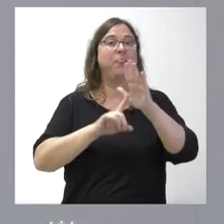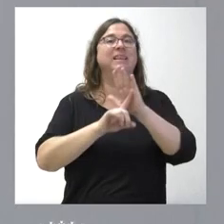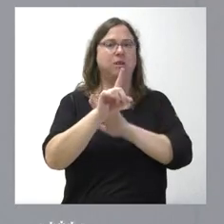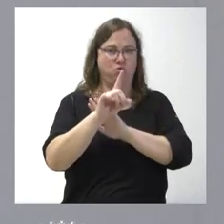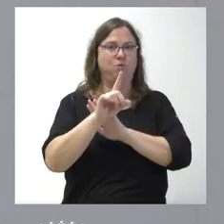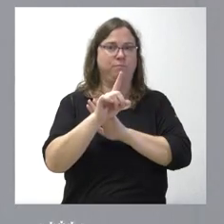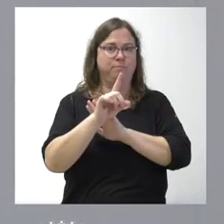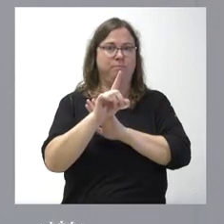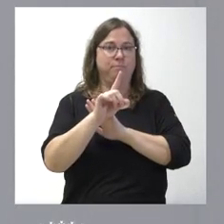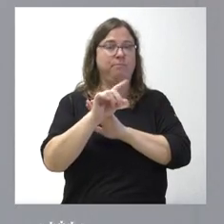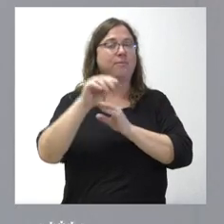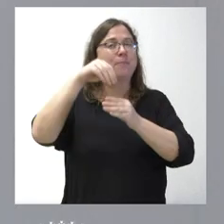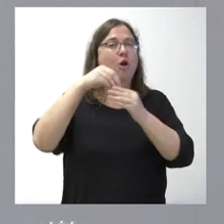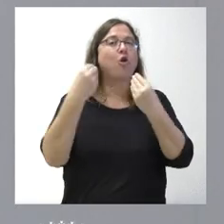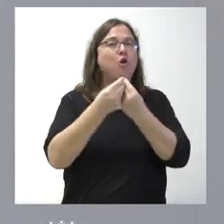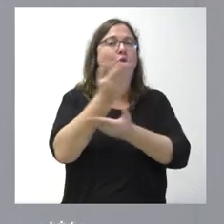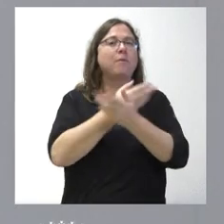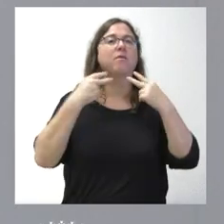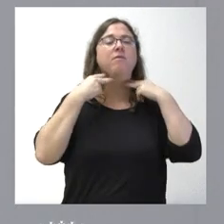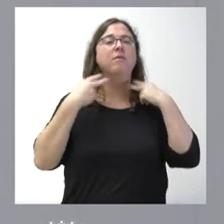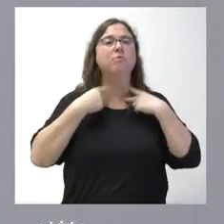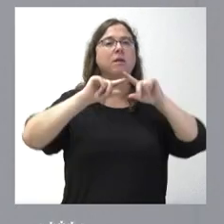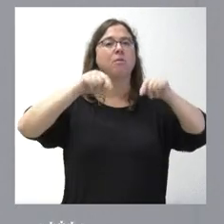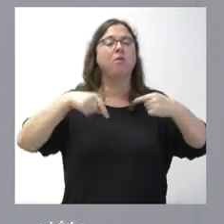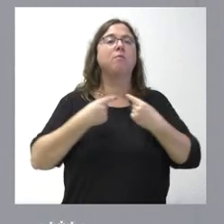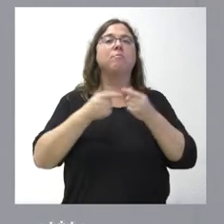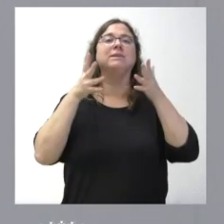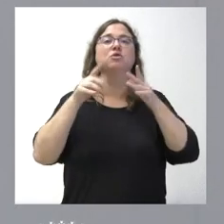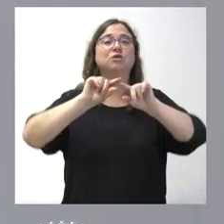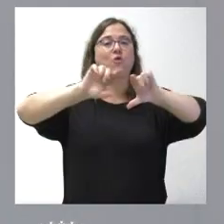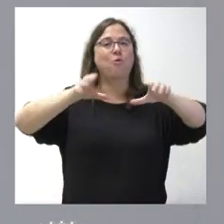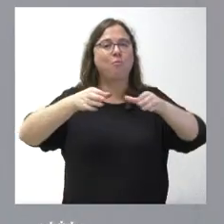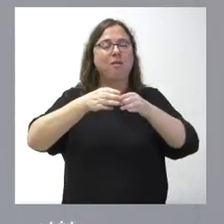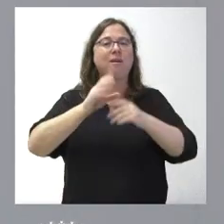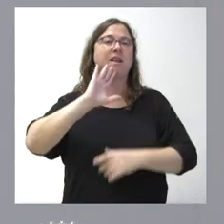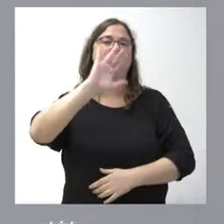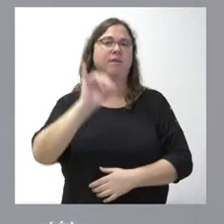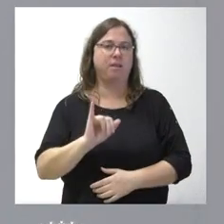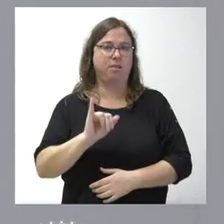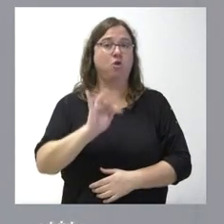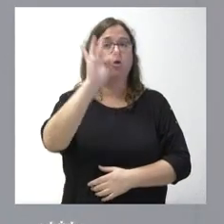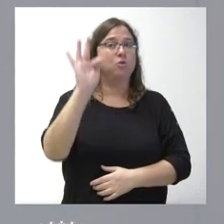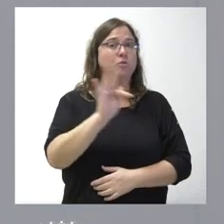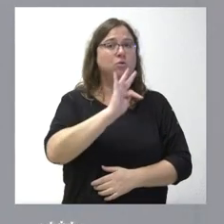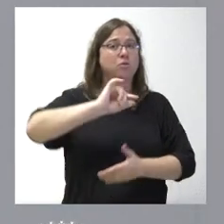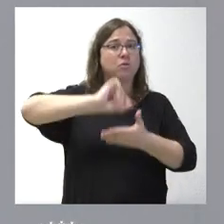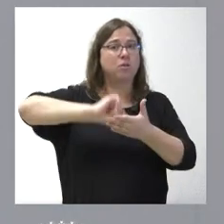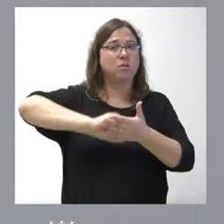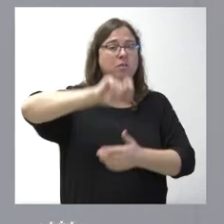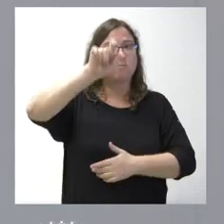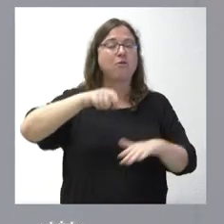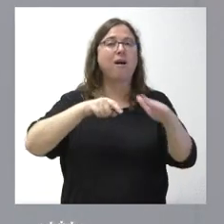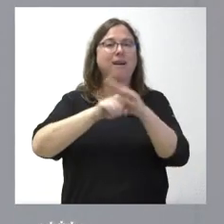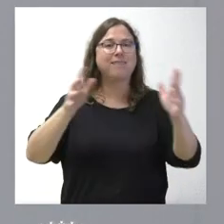con las diputaciones provinciales y el consejo comarcal del vierzo se va a permitir contratar un total de 54 agentes de